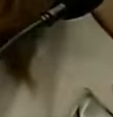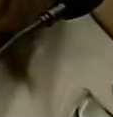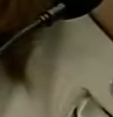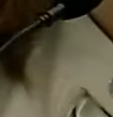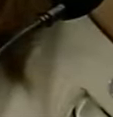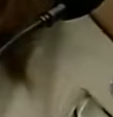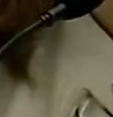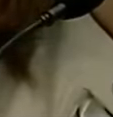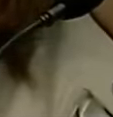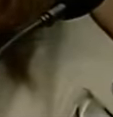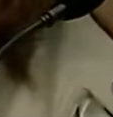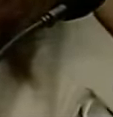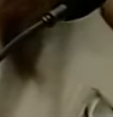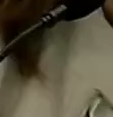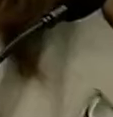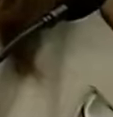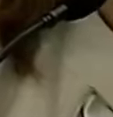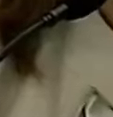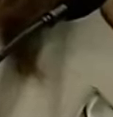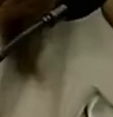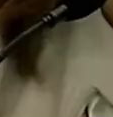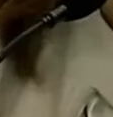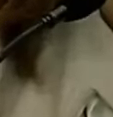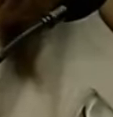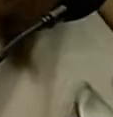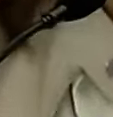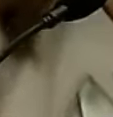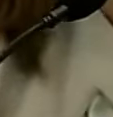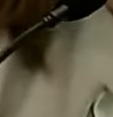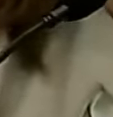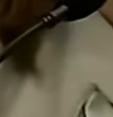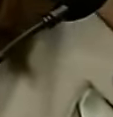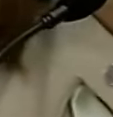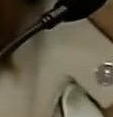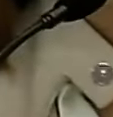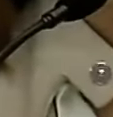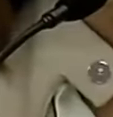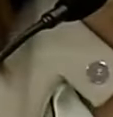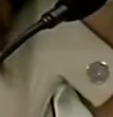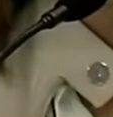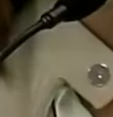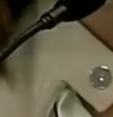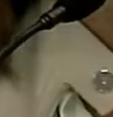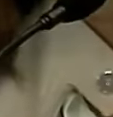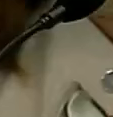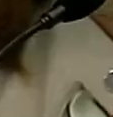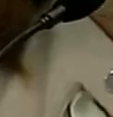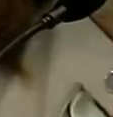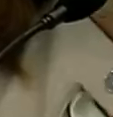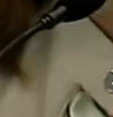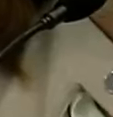operativo involucró el despliegue de fuerzas federales en los siguientes campos y de fuerzas